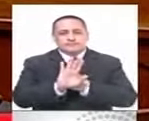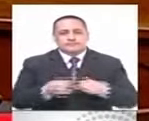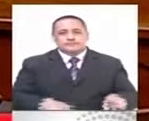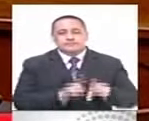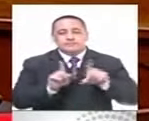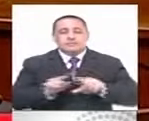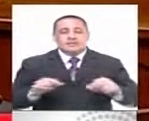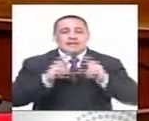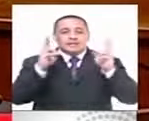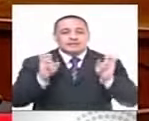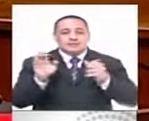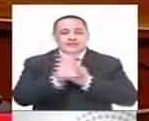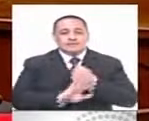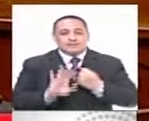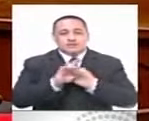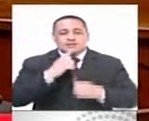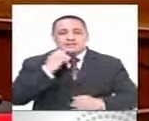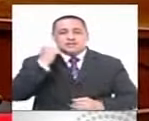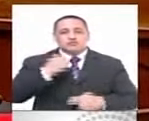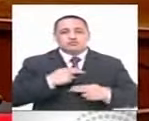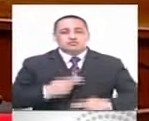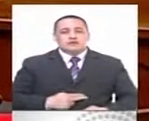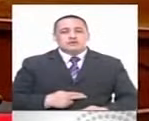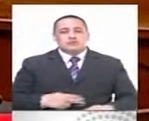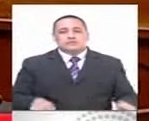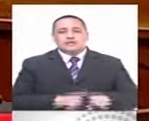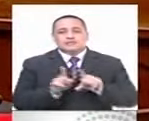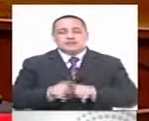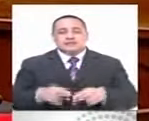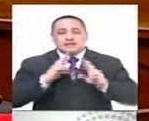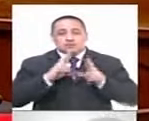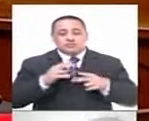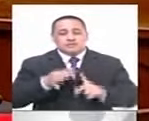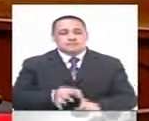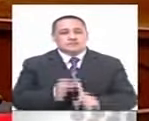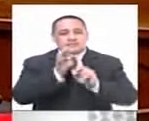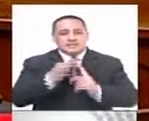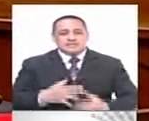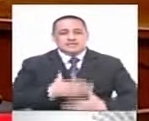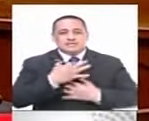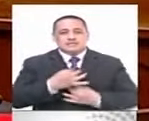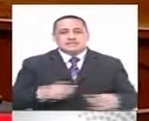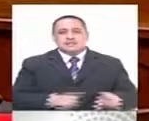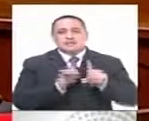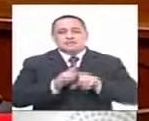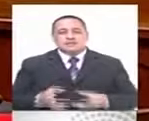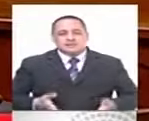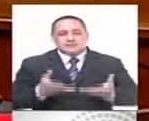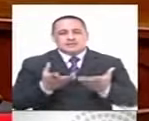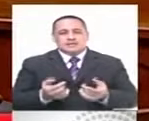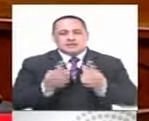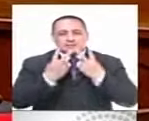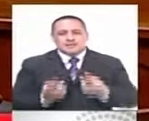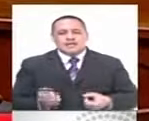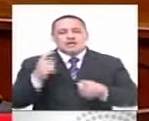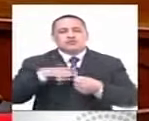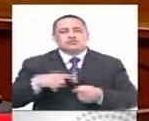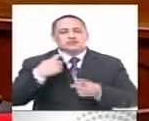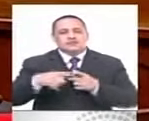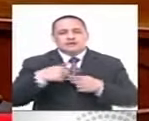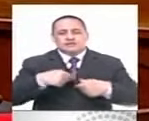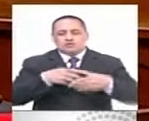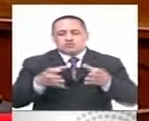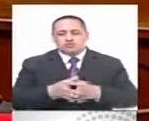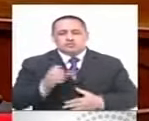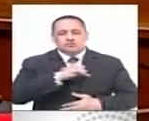En el marco de la defensa de los derechos humanos, me resulta de especial interés contribuir con la inclusión de todos los